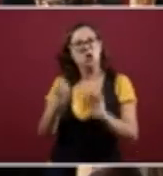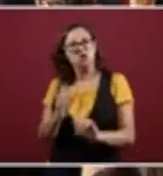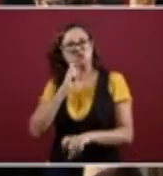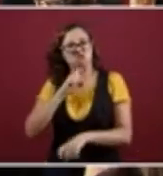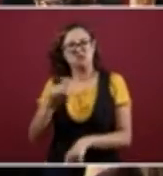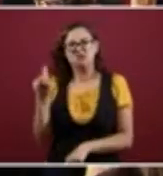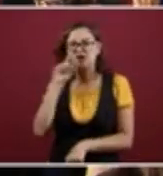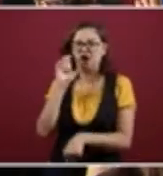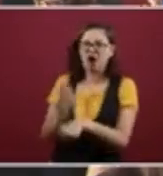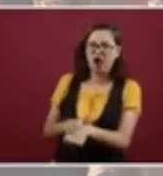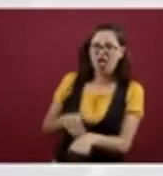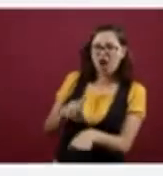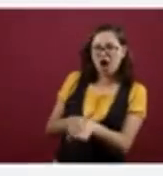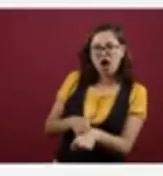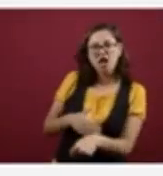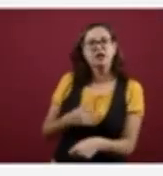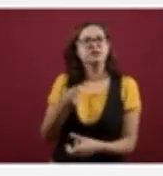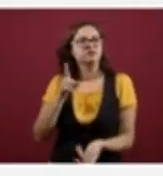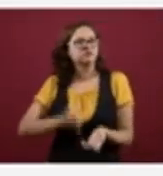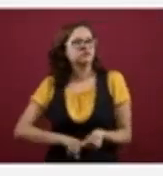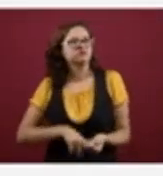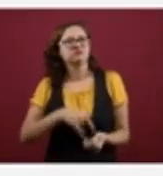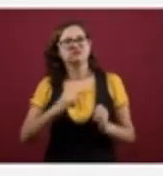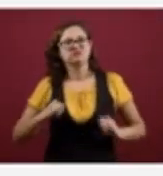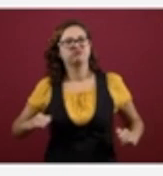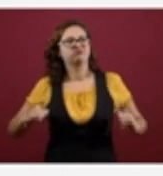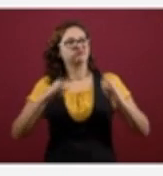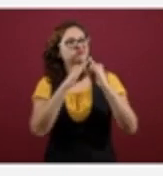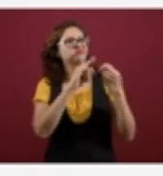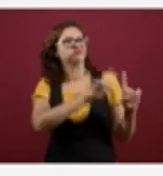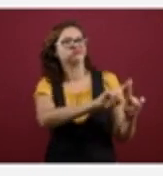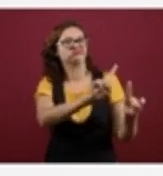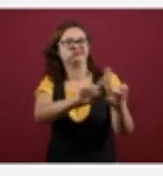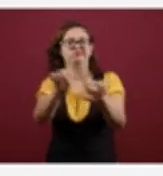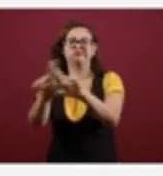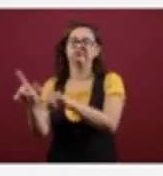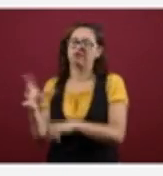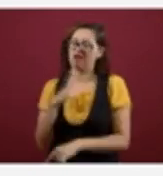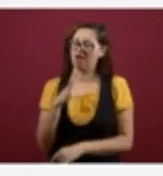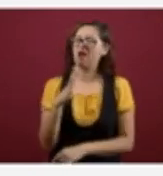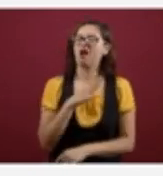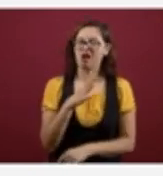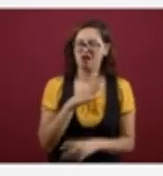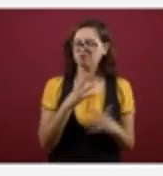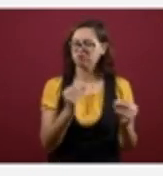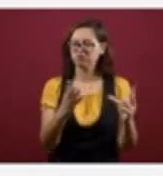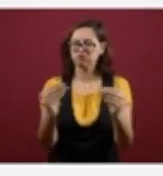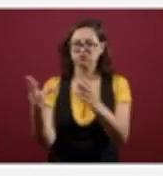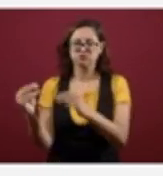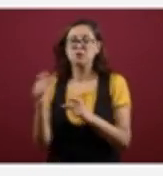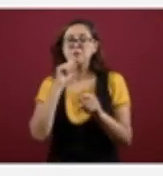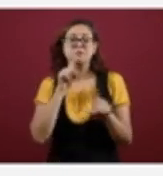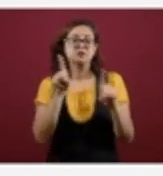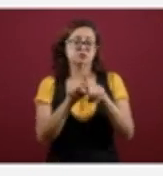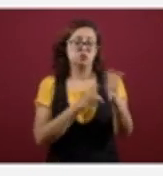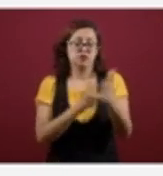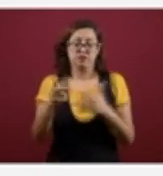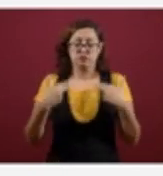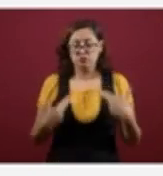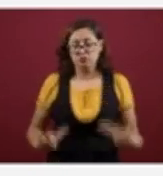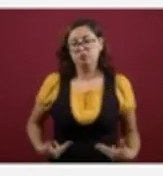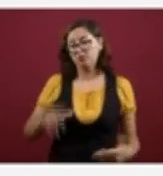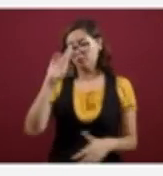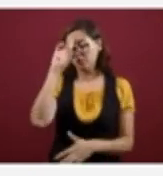ominosamente mucho más difundida de lo que uno quisiera, y las violaciones a los derechos humanos en general. En 12 días